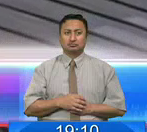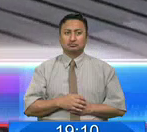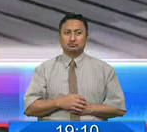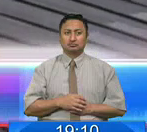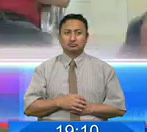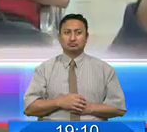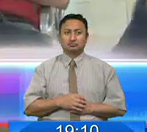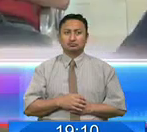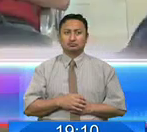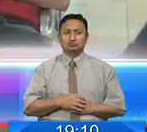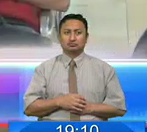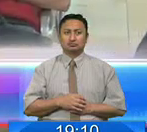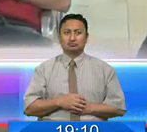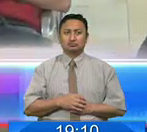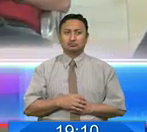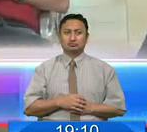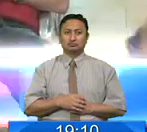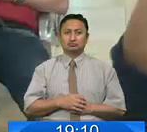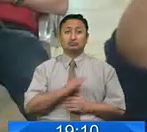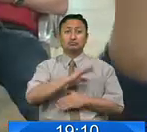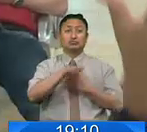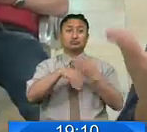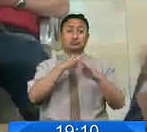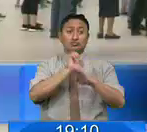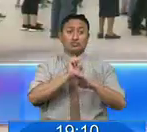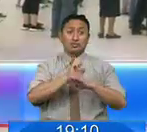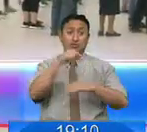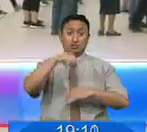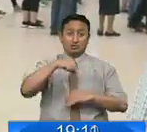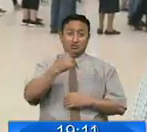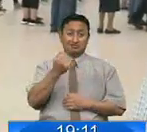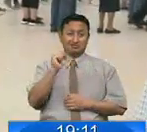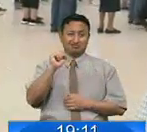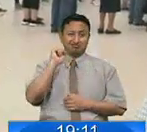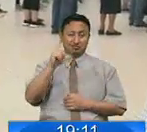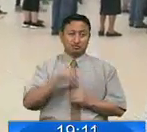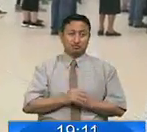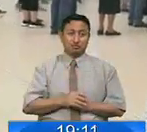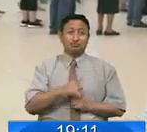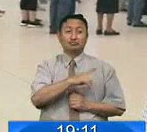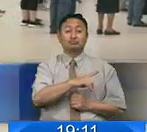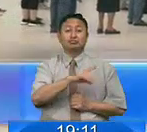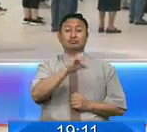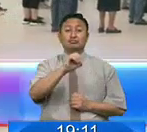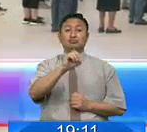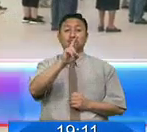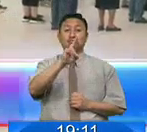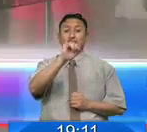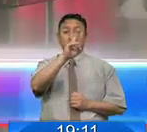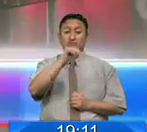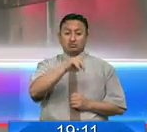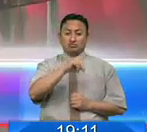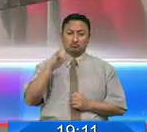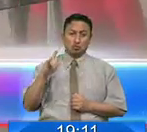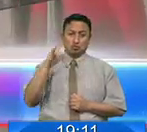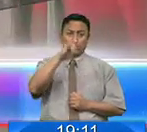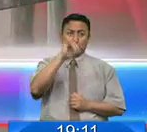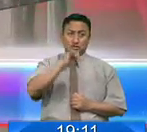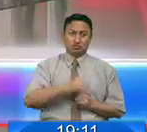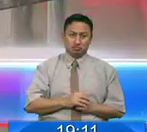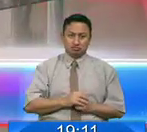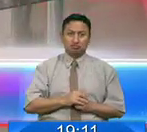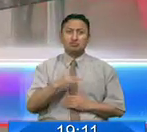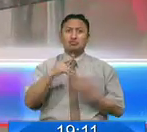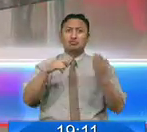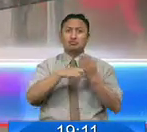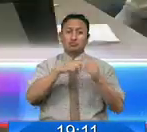esta fue su respuesta a nivel nacional yo creo que son muy costosos a patricio ortiz quien frecuentemente se traslada en acción le sorprendió el costo del